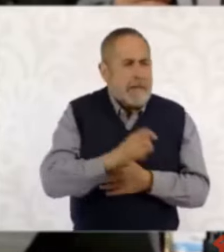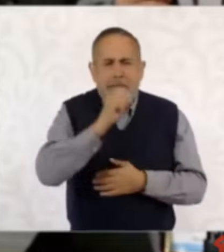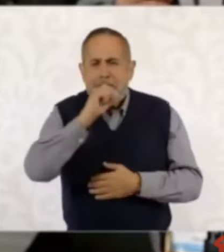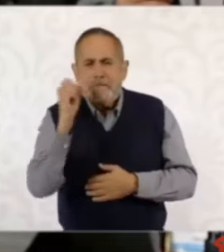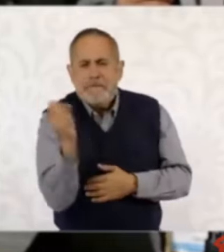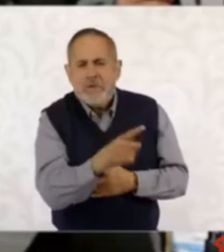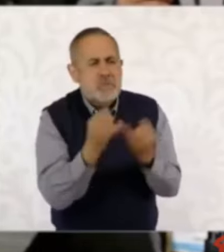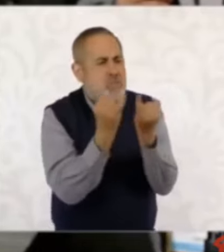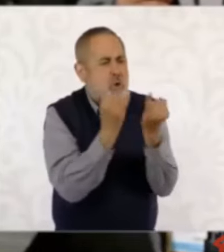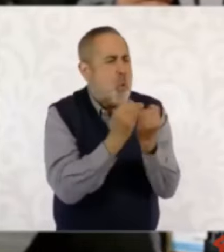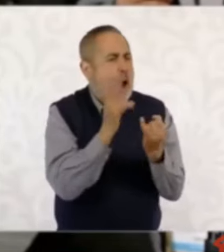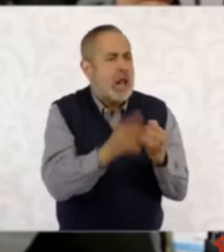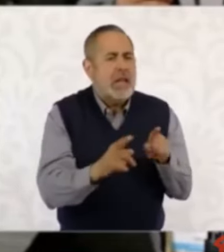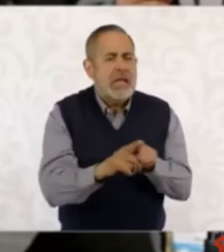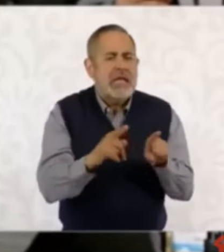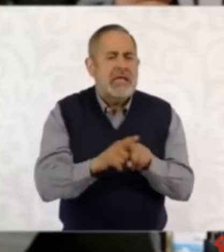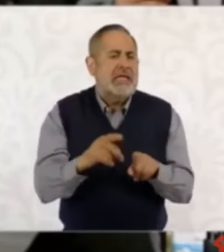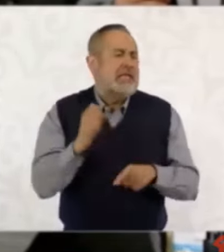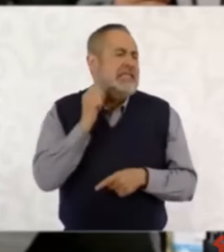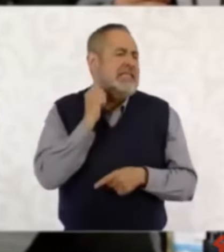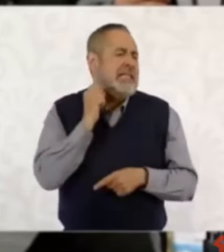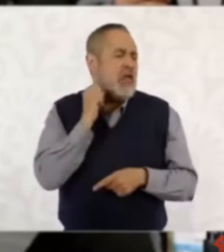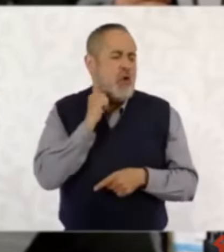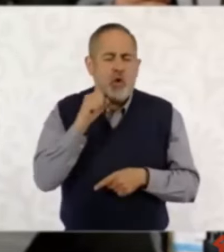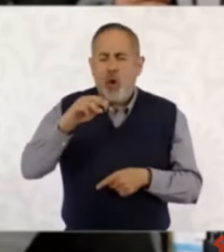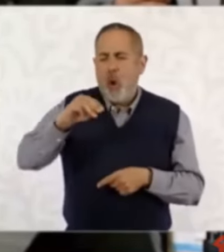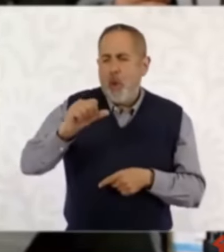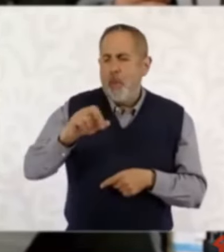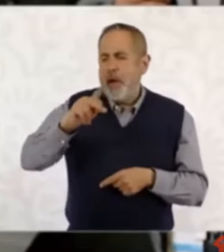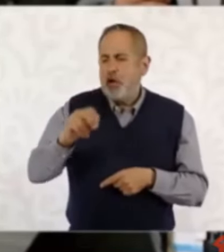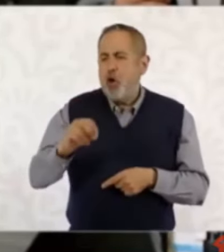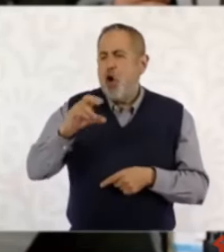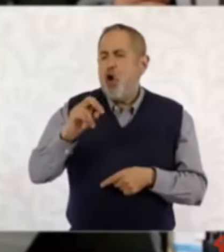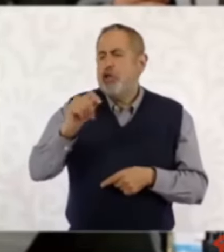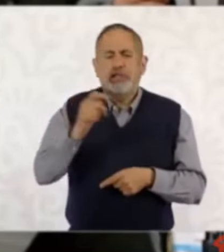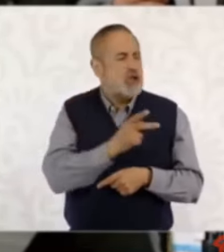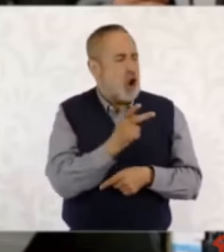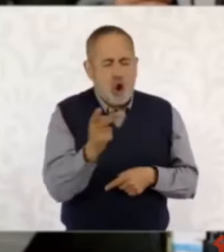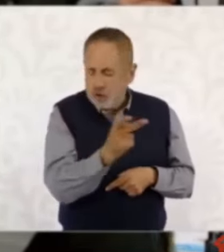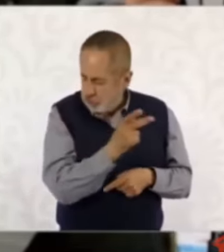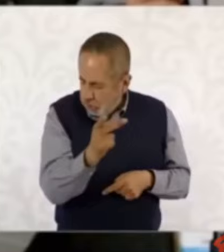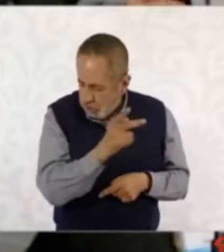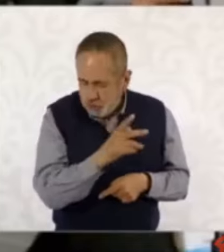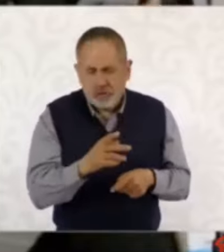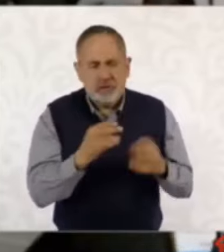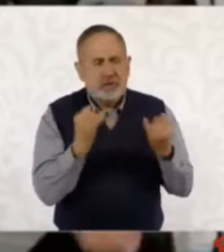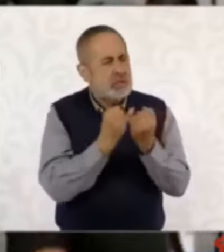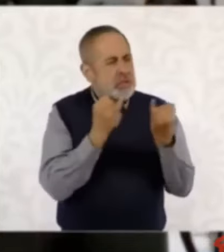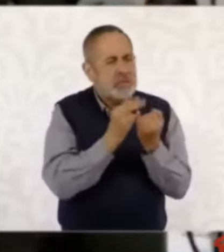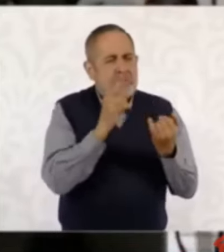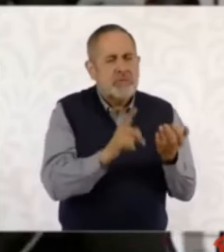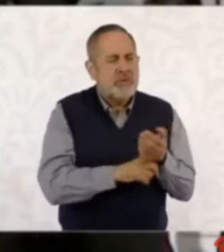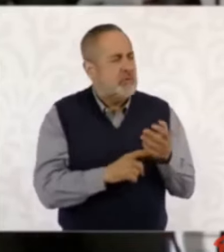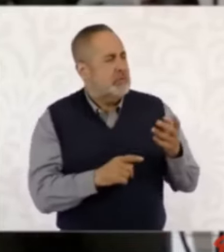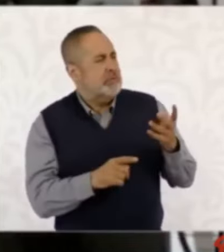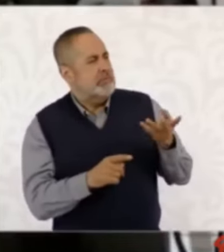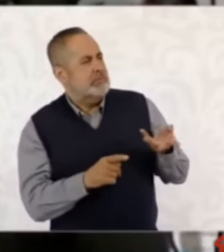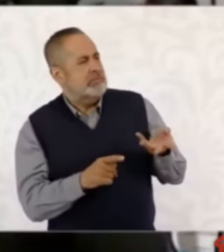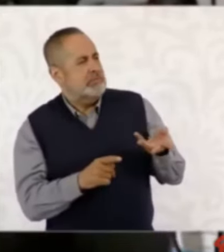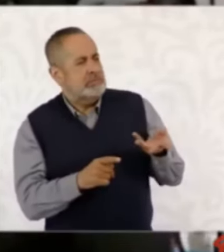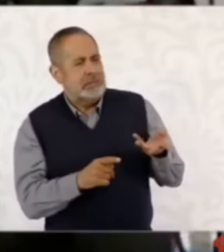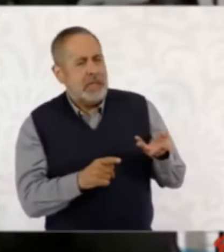del senador de la República con fuero plurinominal Marco Cortés Mendoza. Ambos gozan de ser los últimos